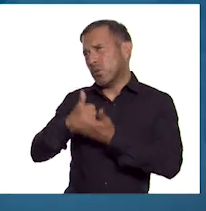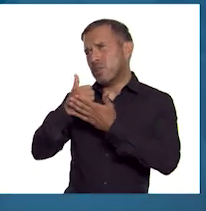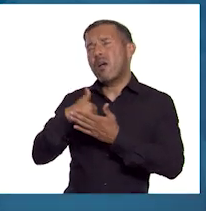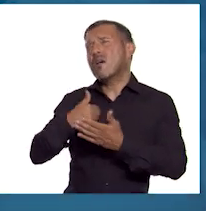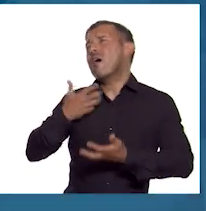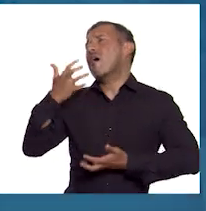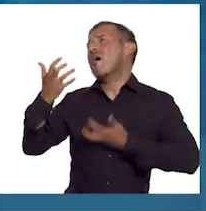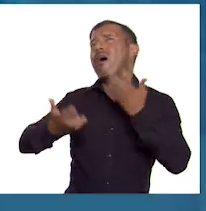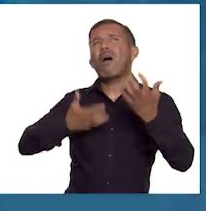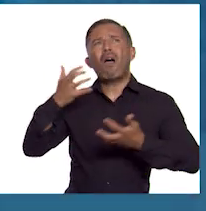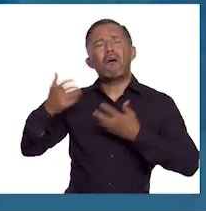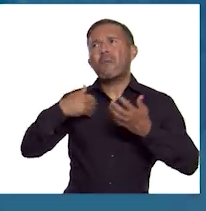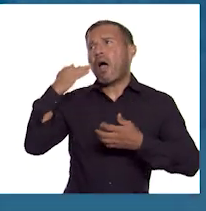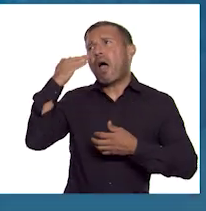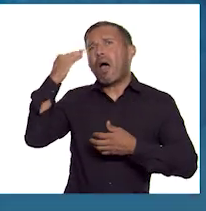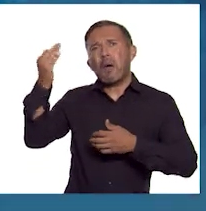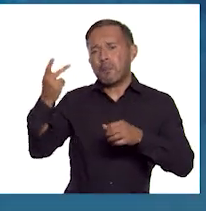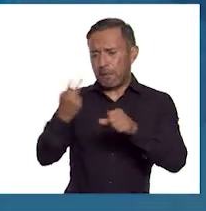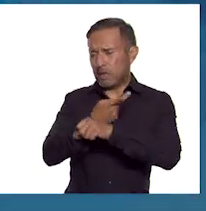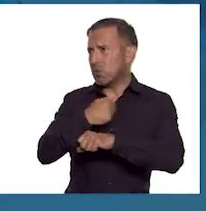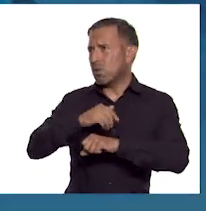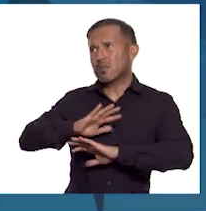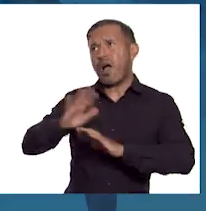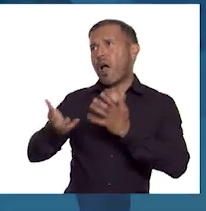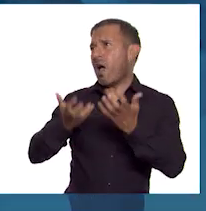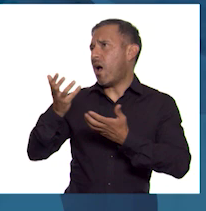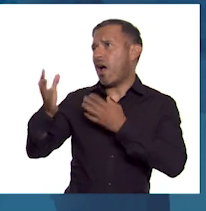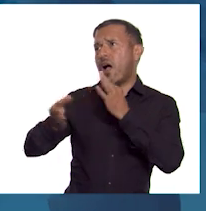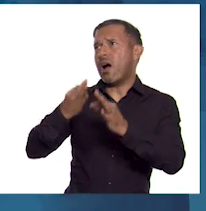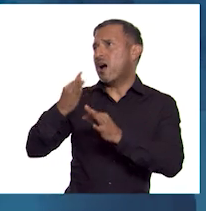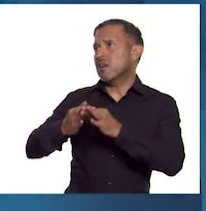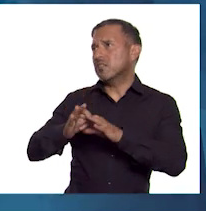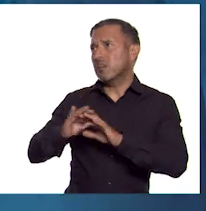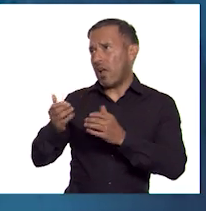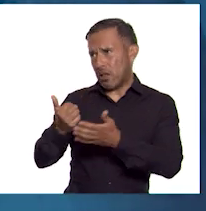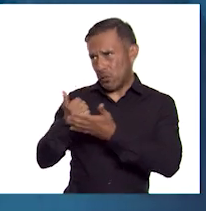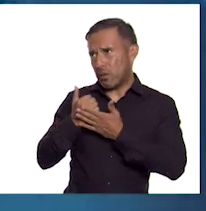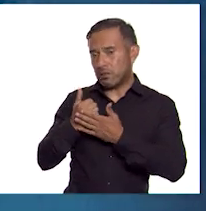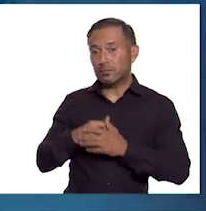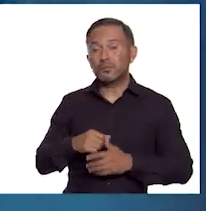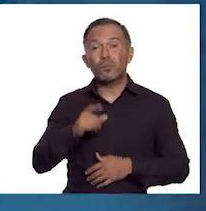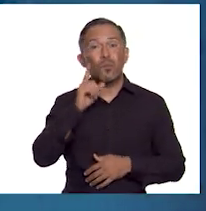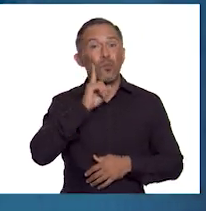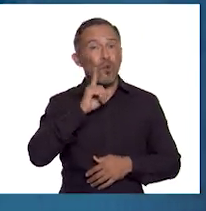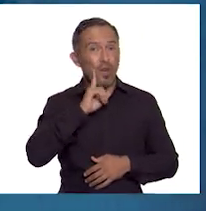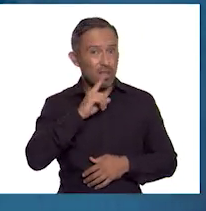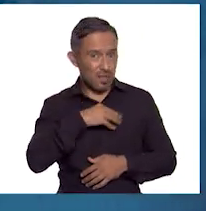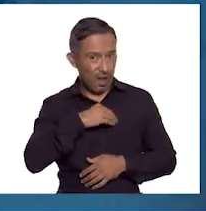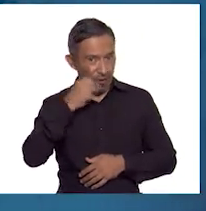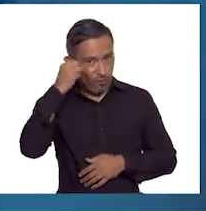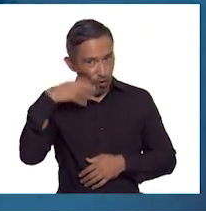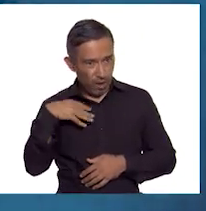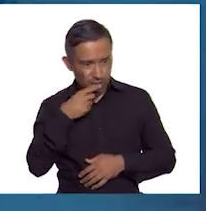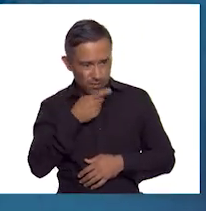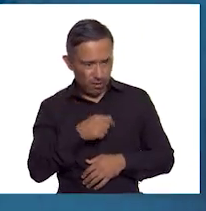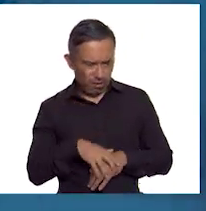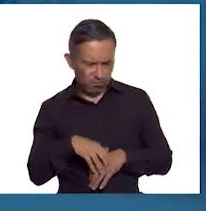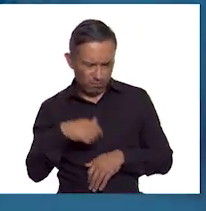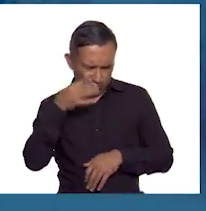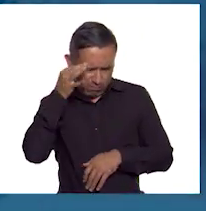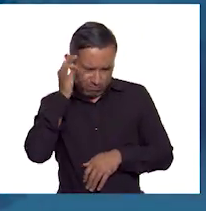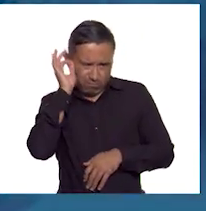¡Hace mucho tiempo que estoy cocido! La perezosa, sin embargo, dijo: ni que tuviera yo ganas de